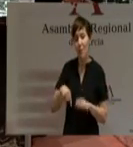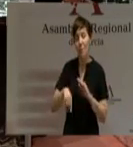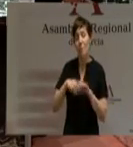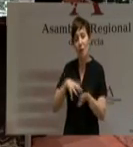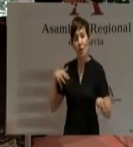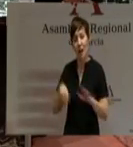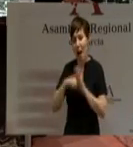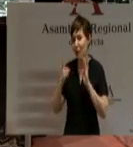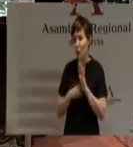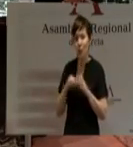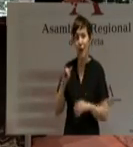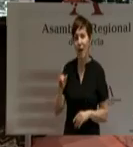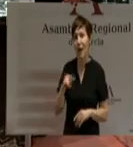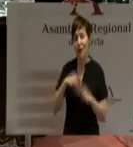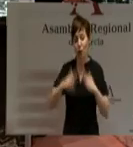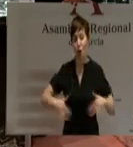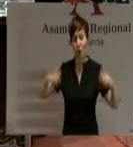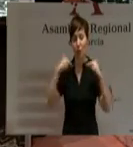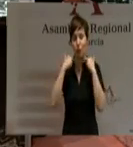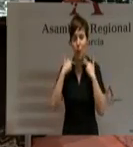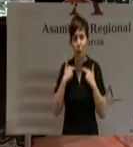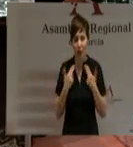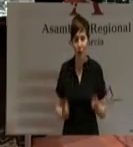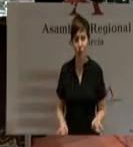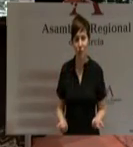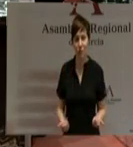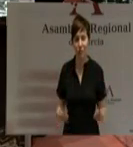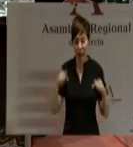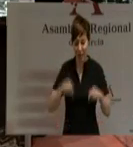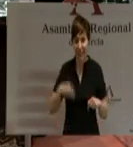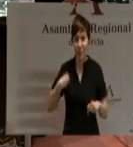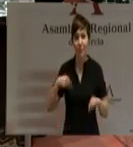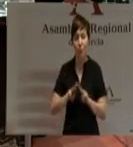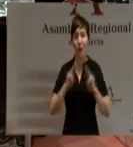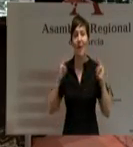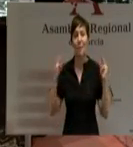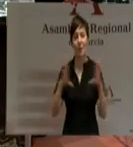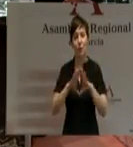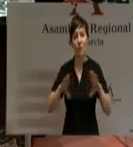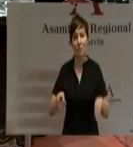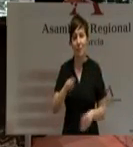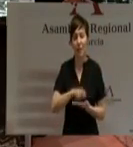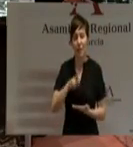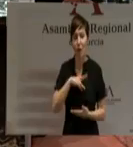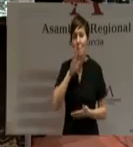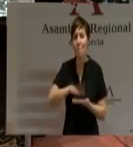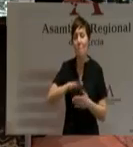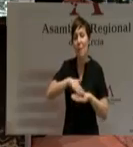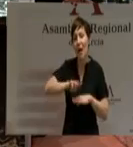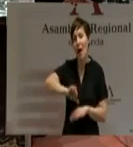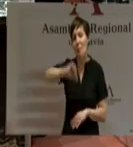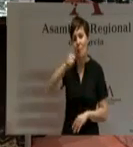absoluta en el Congreso de los Diputados y en este Parlamento para aprobar lo que consideren